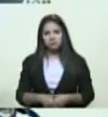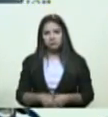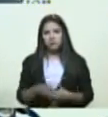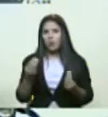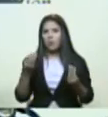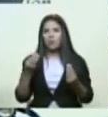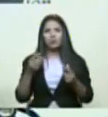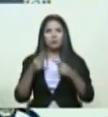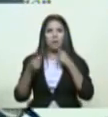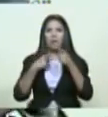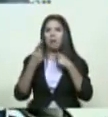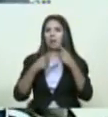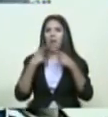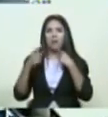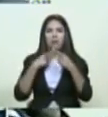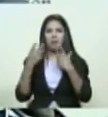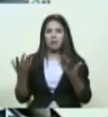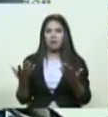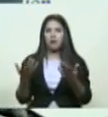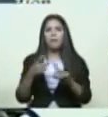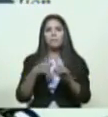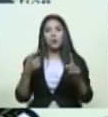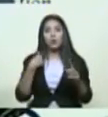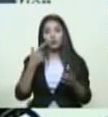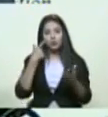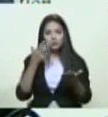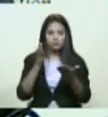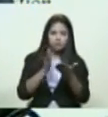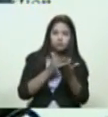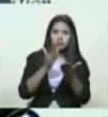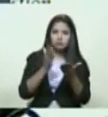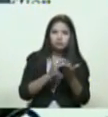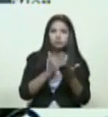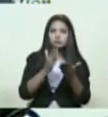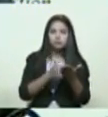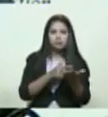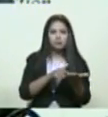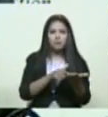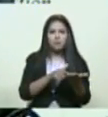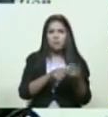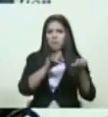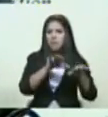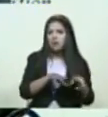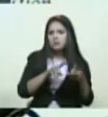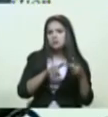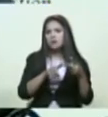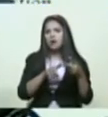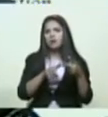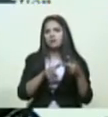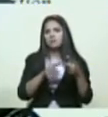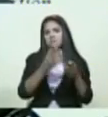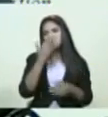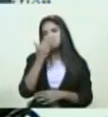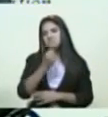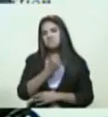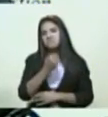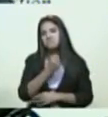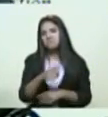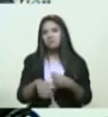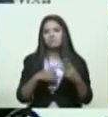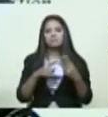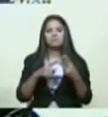y pocas nueces. Cuando tú te pones a revisar aquí, causas paralizadas, apatía,